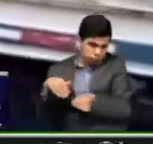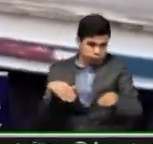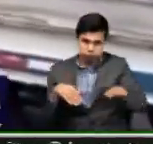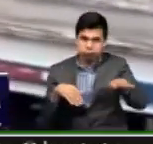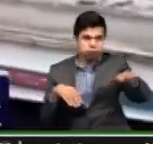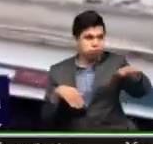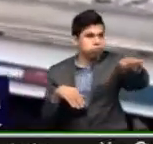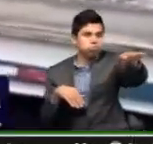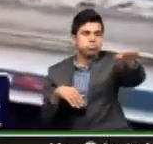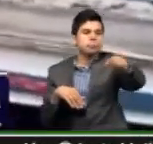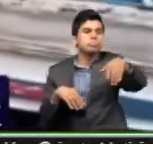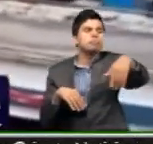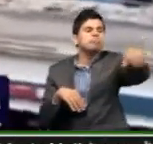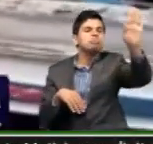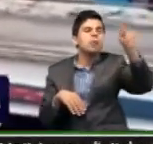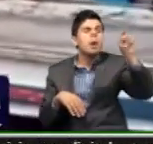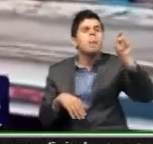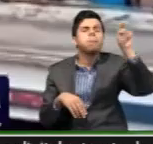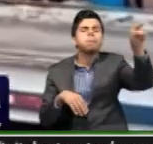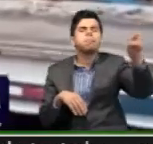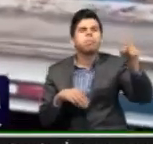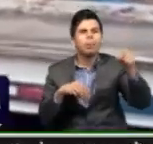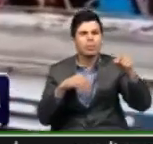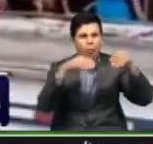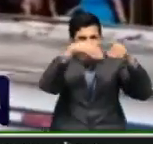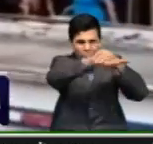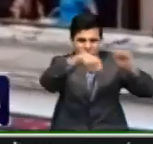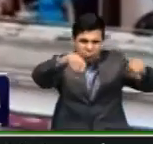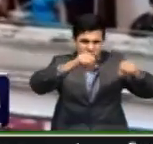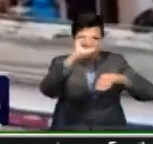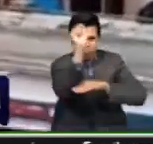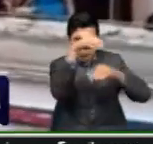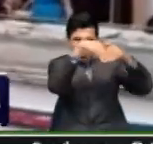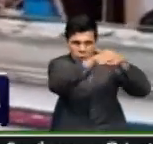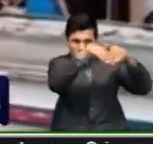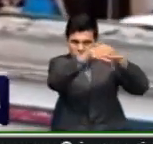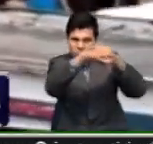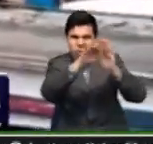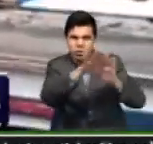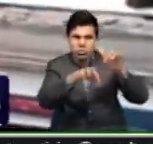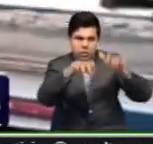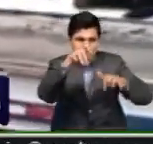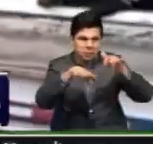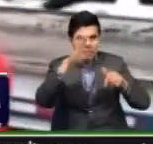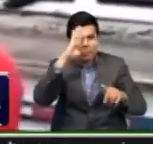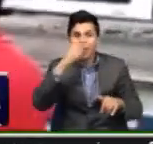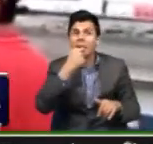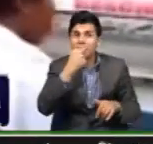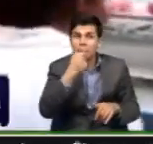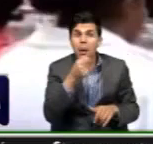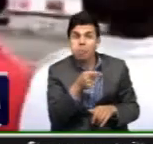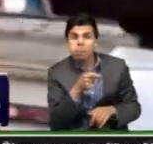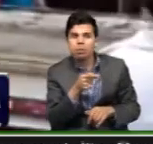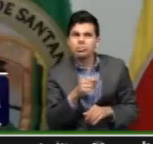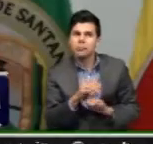del sitio hacia los patios autorizados por la Secretaría de Tránsito, como en este caso,